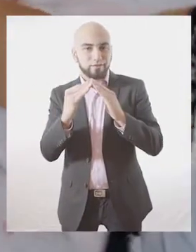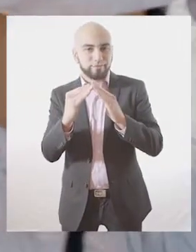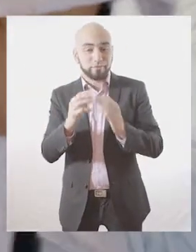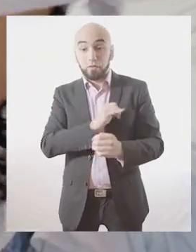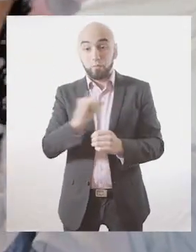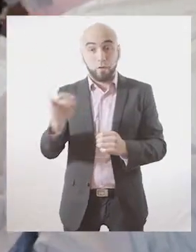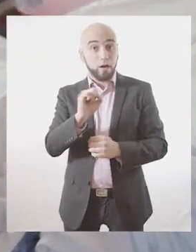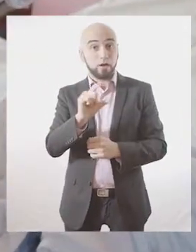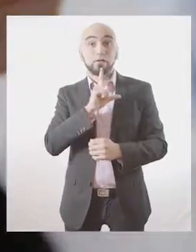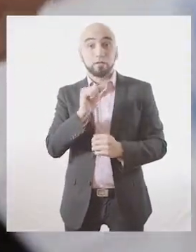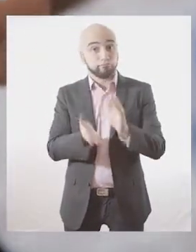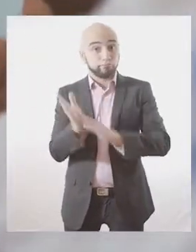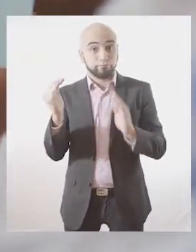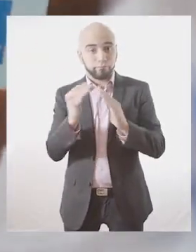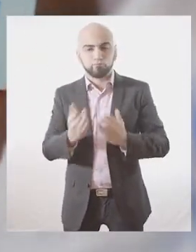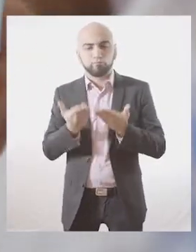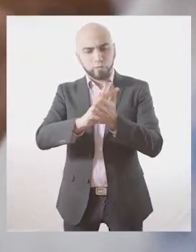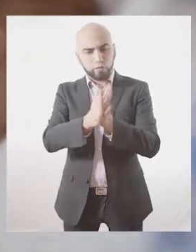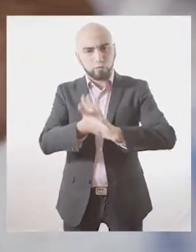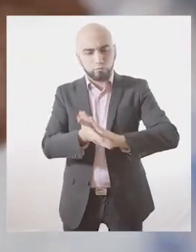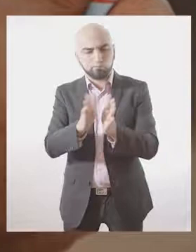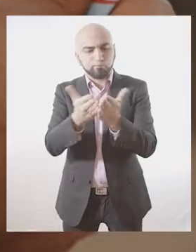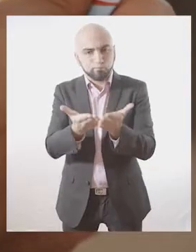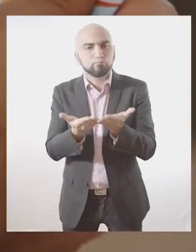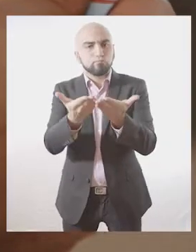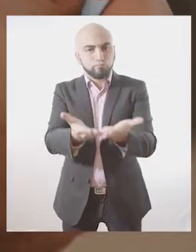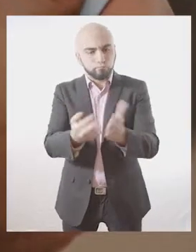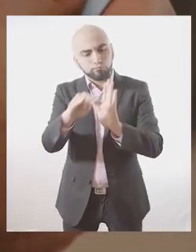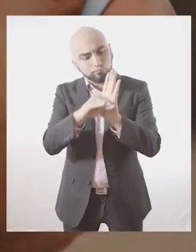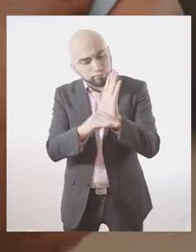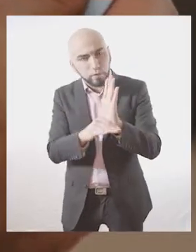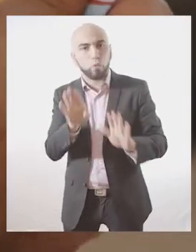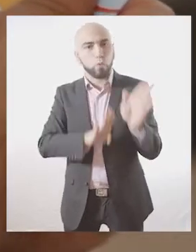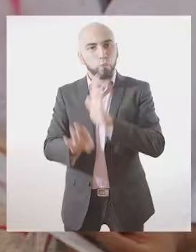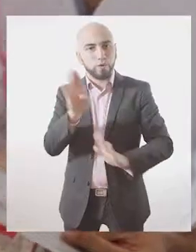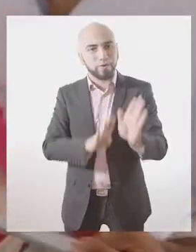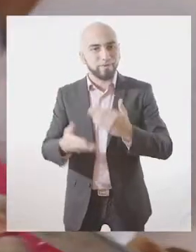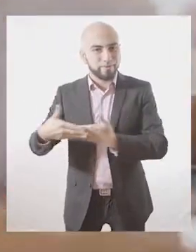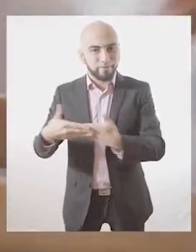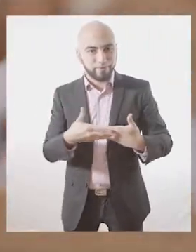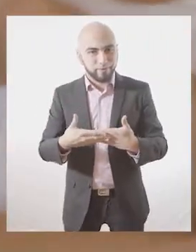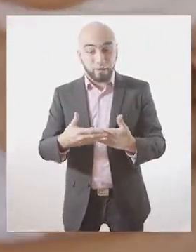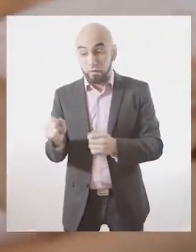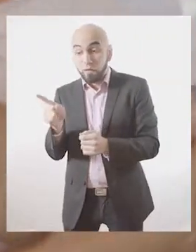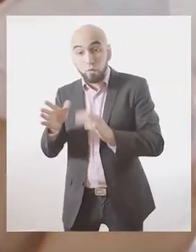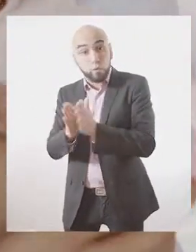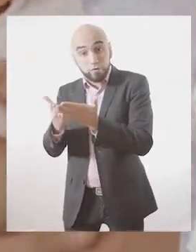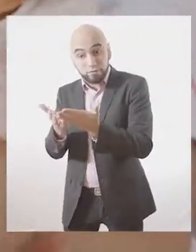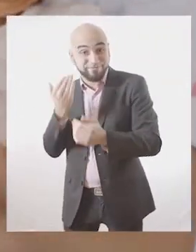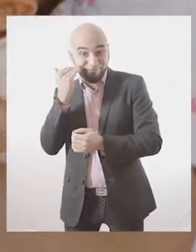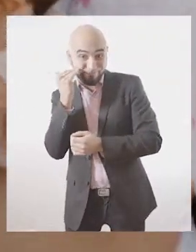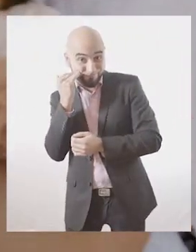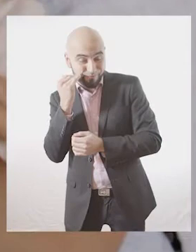alta recibirás indicaciones y una cartilla con los cuidados más importantes del recién nacido y el cuaderno de salud del niño o la